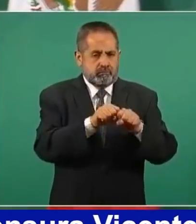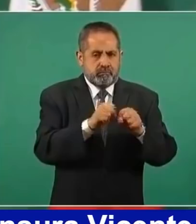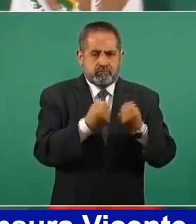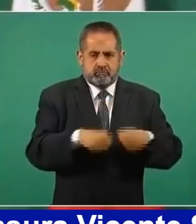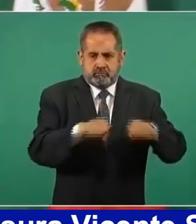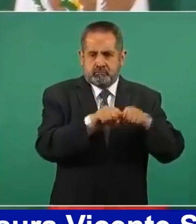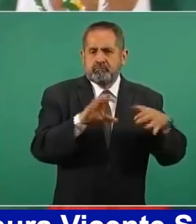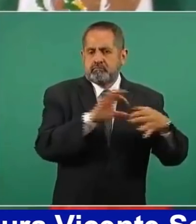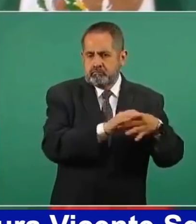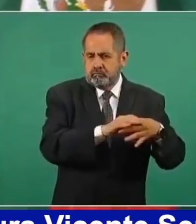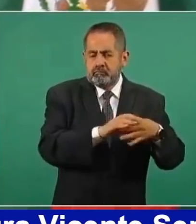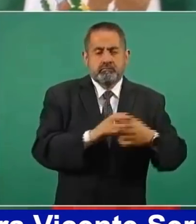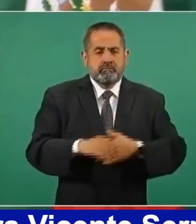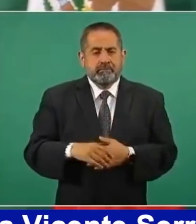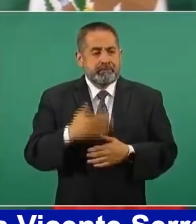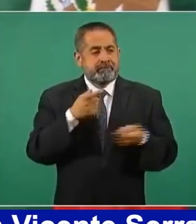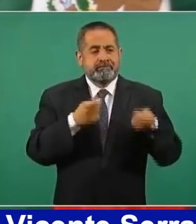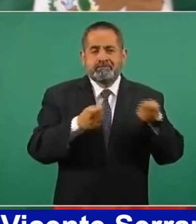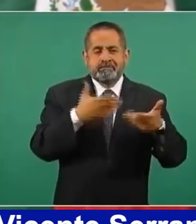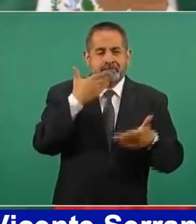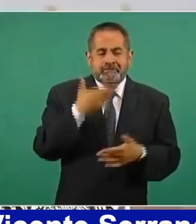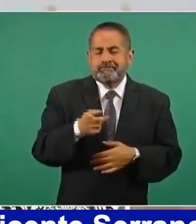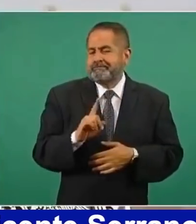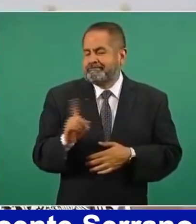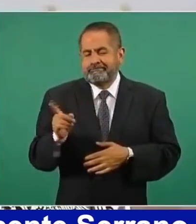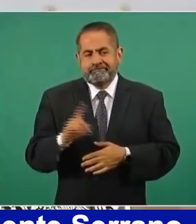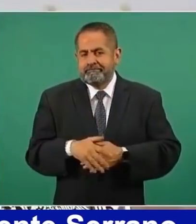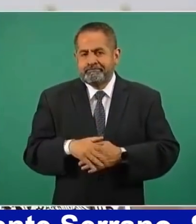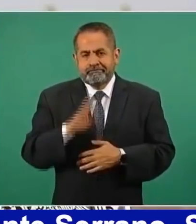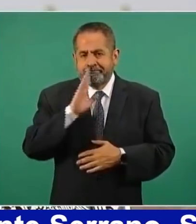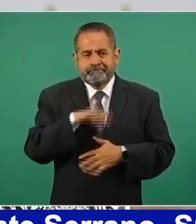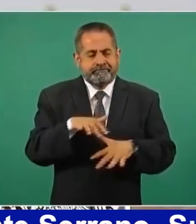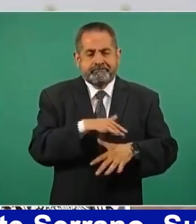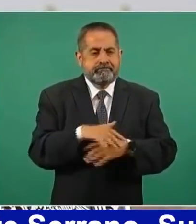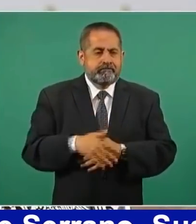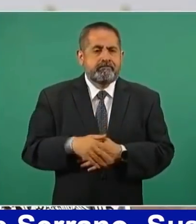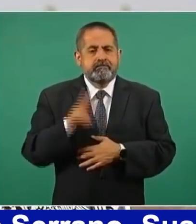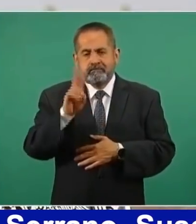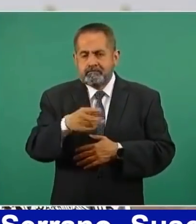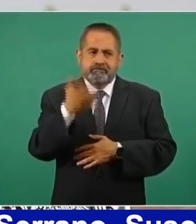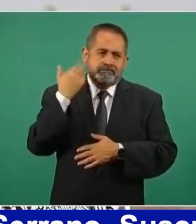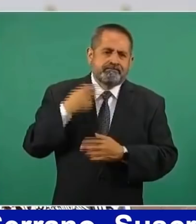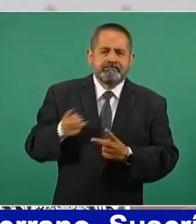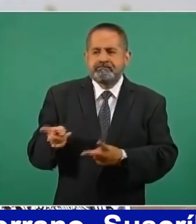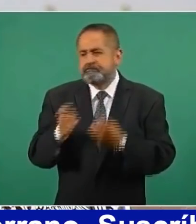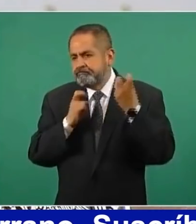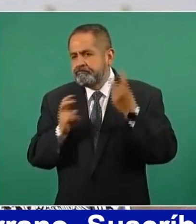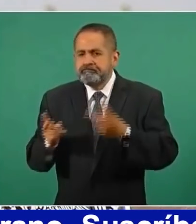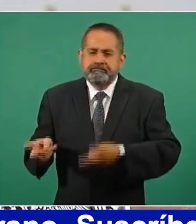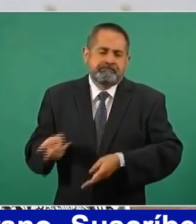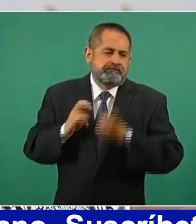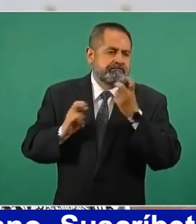No ha sido bien manejada esta empresa, la han saqueado,